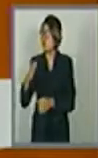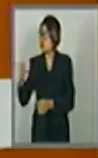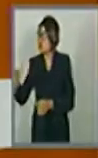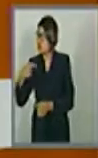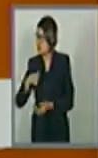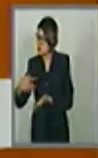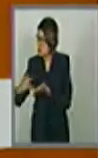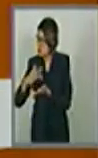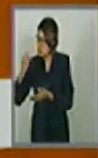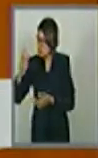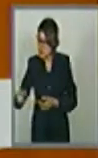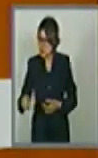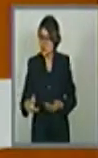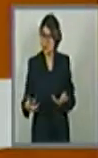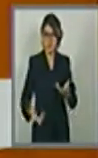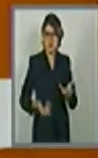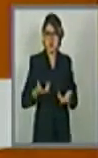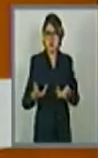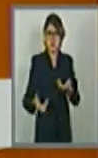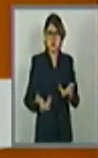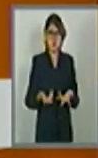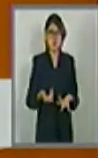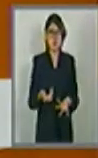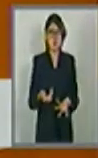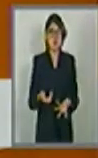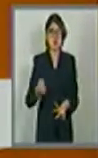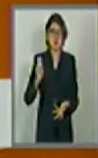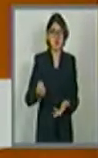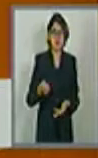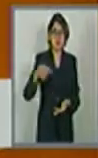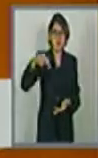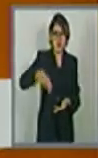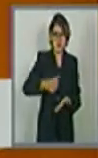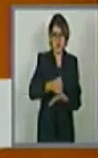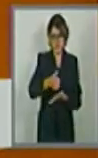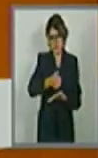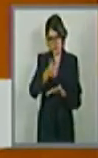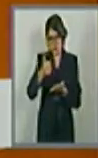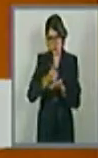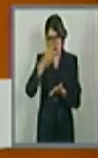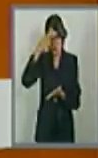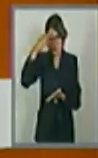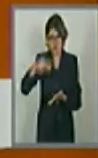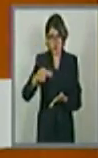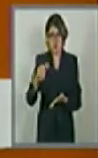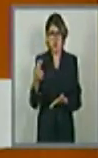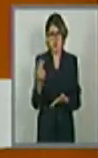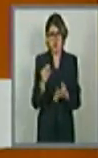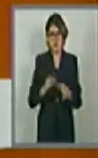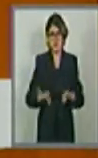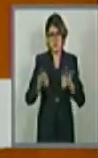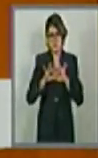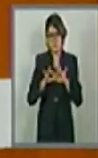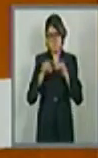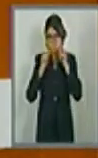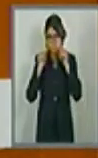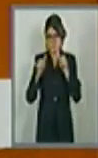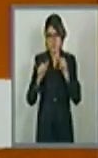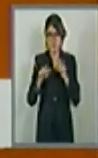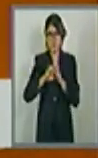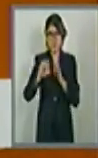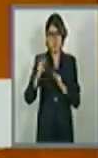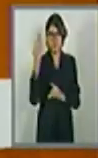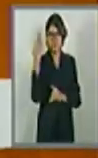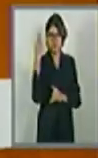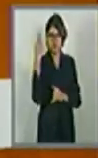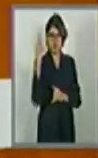responsabilidad de las administraciones en particular en nuestro caso en la ciudad de mexico en febrero el